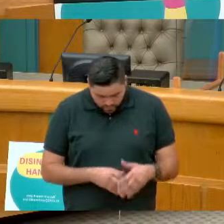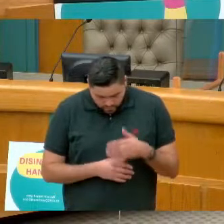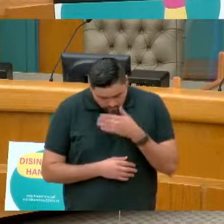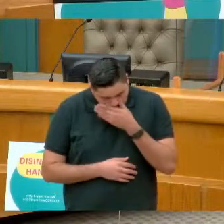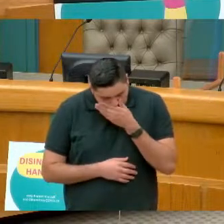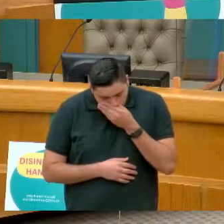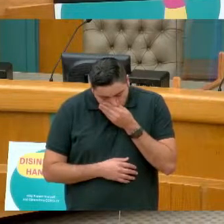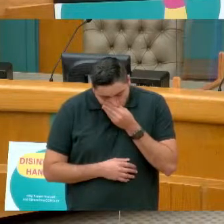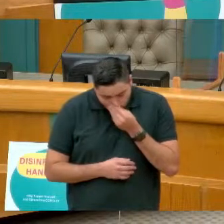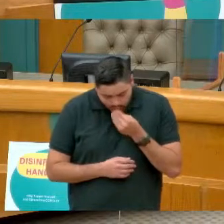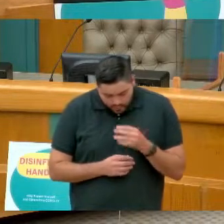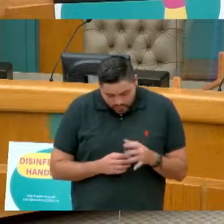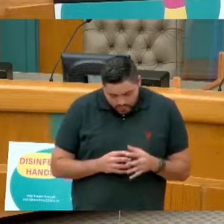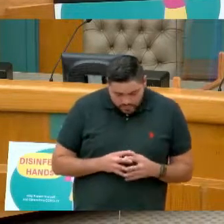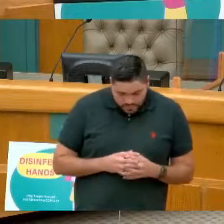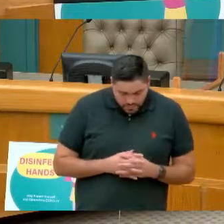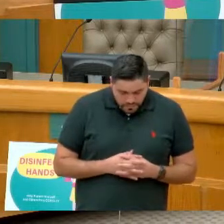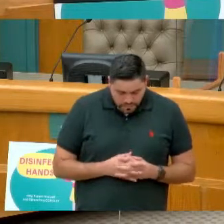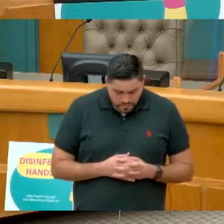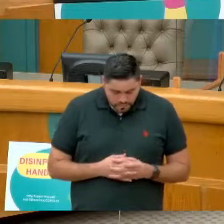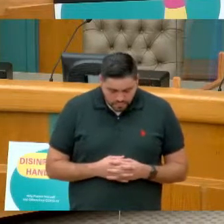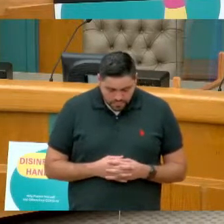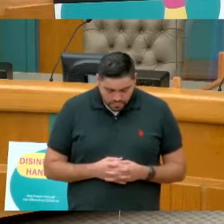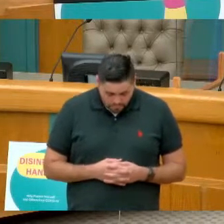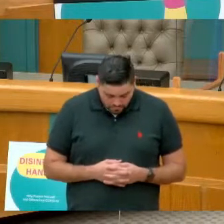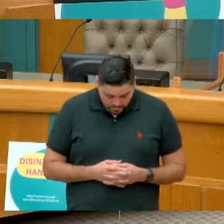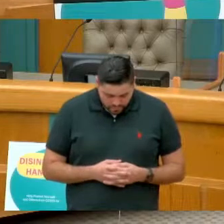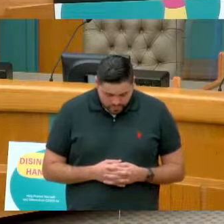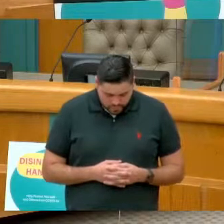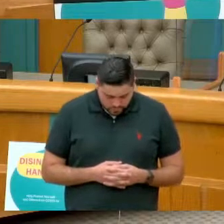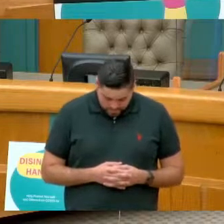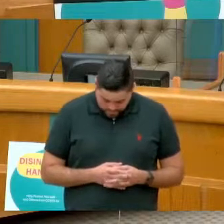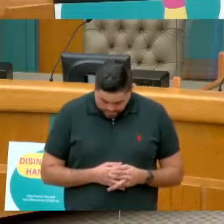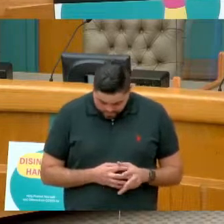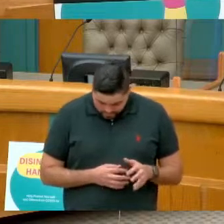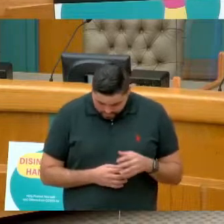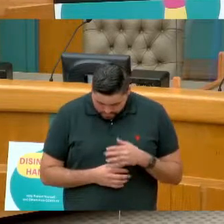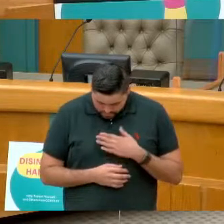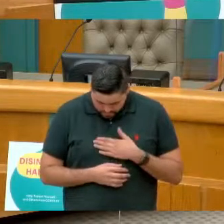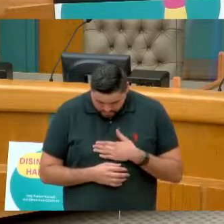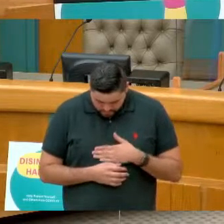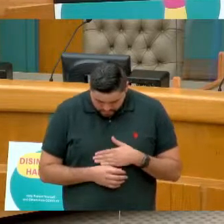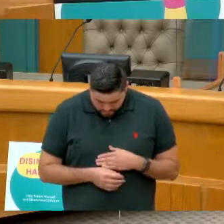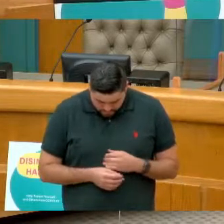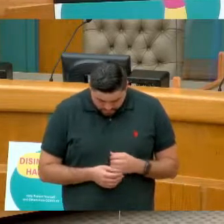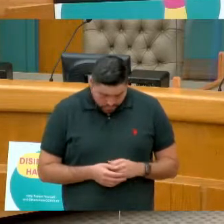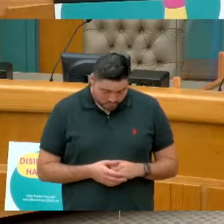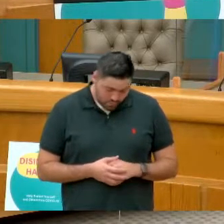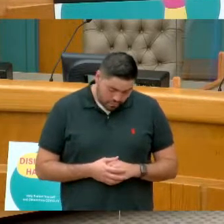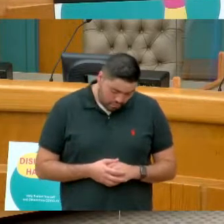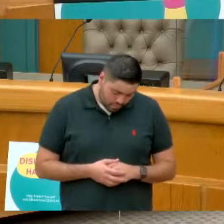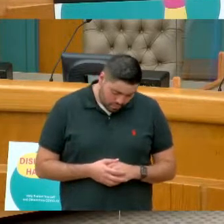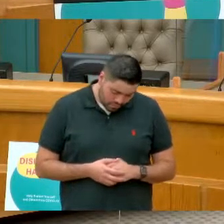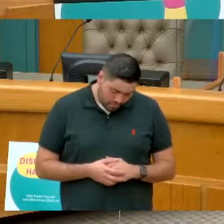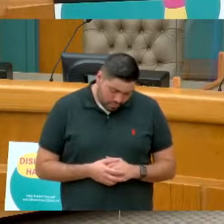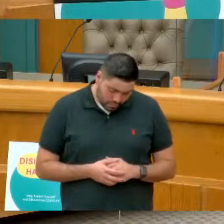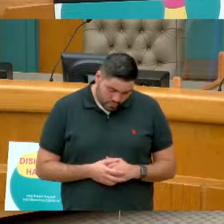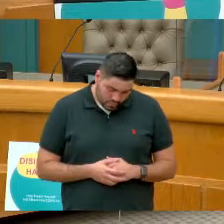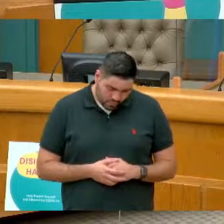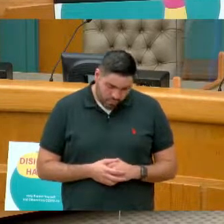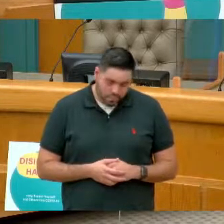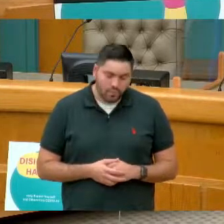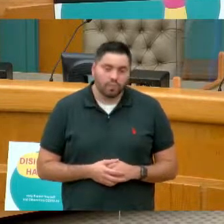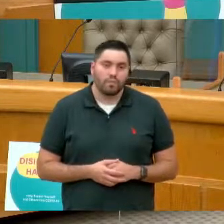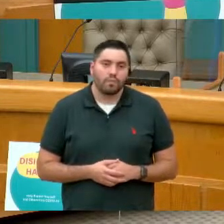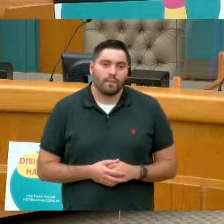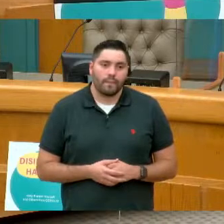al 826-8019 si tiene preguntas sobre su salud. El COVID-19 todavía se está propagando en nuestra comunidad. Una de las formas de